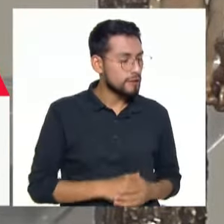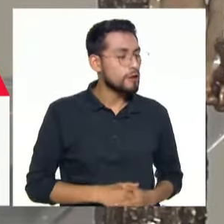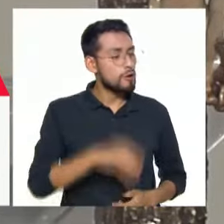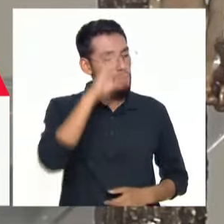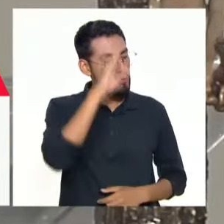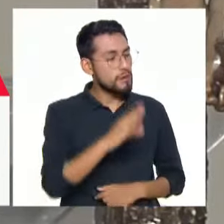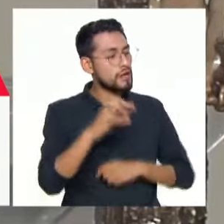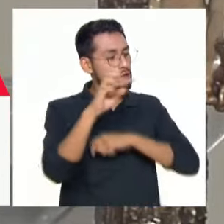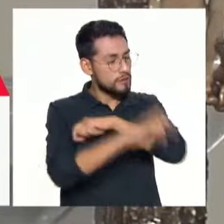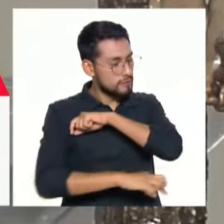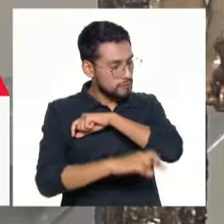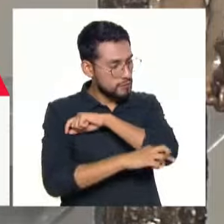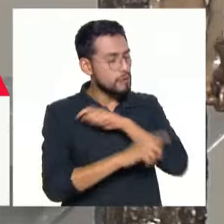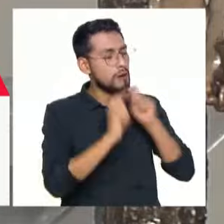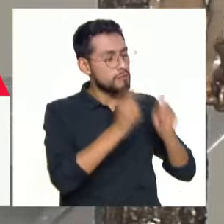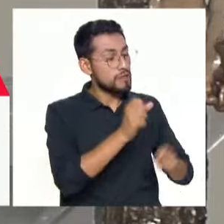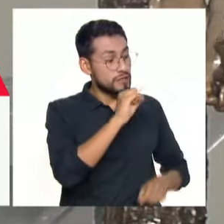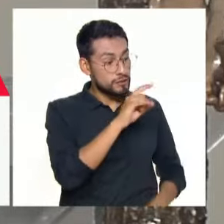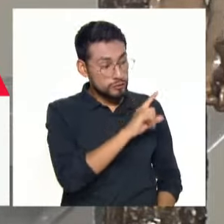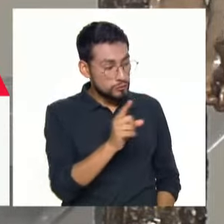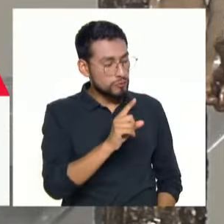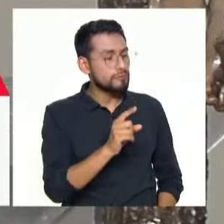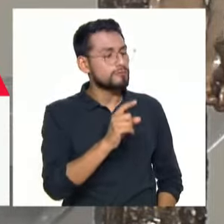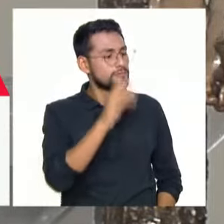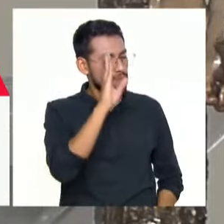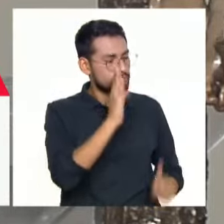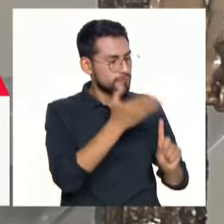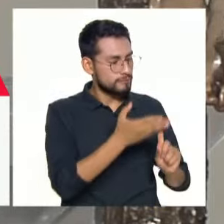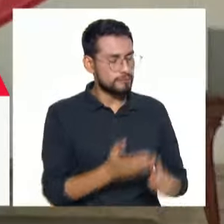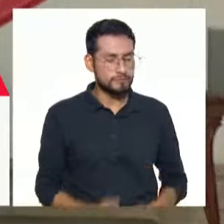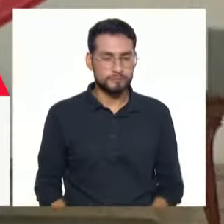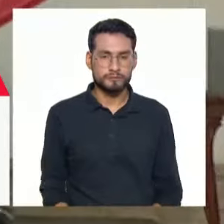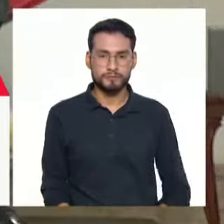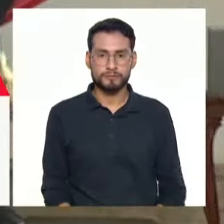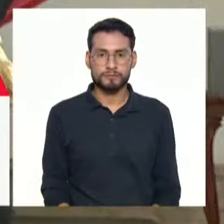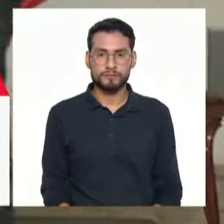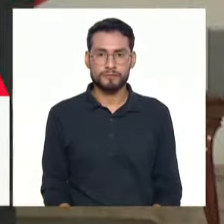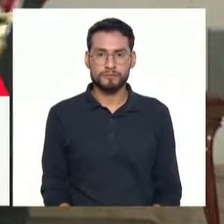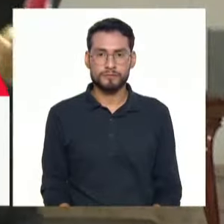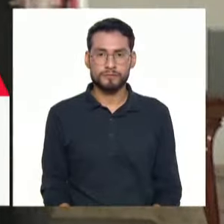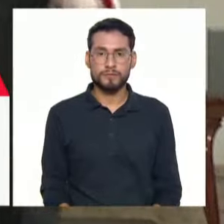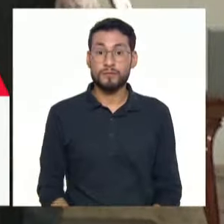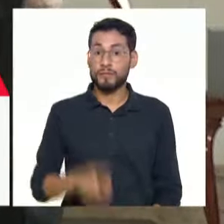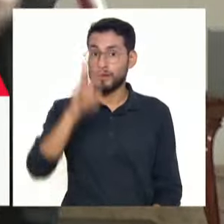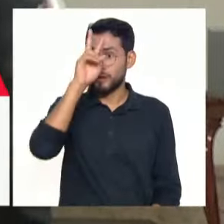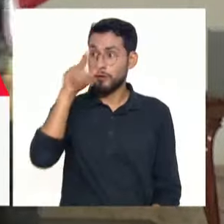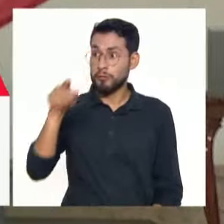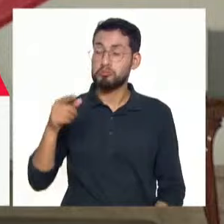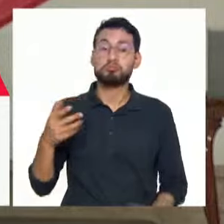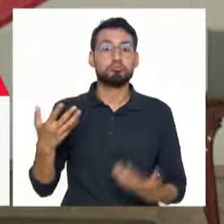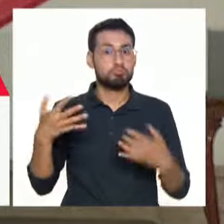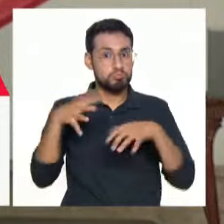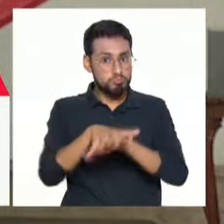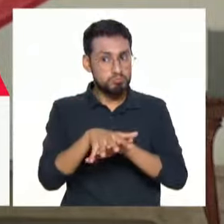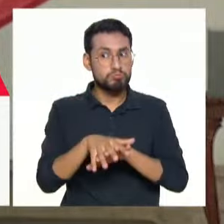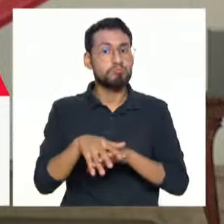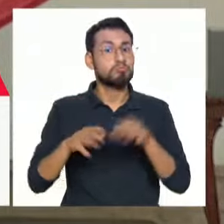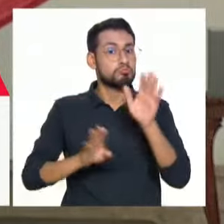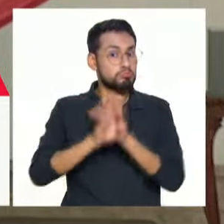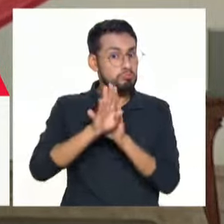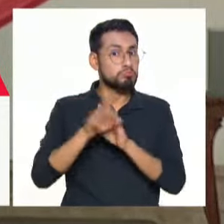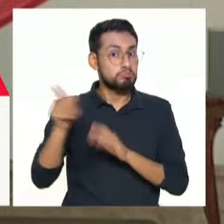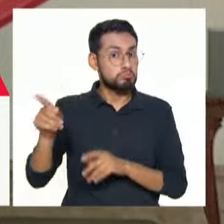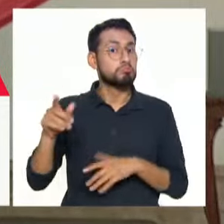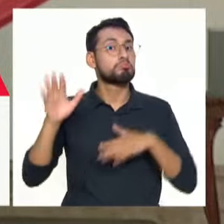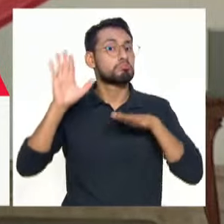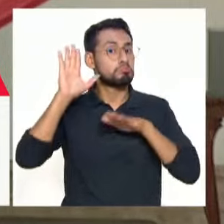que Dios y la patria lo premien, y si no, se lo demanden. Por un Perú con inclusión y Desarrollo,